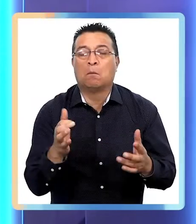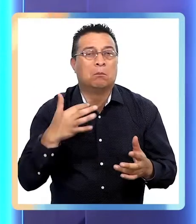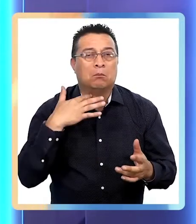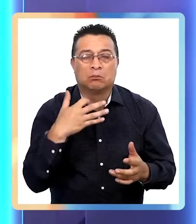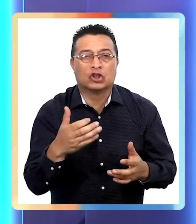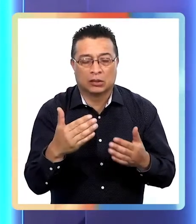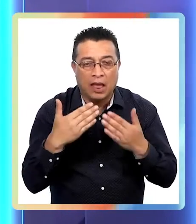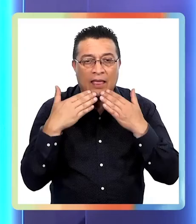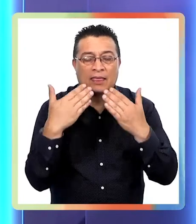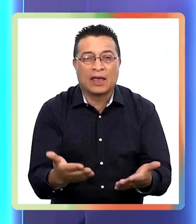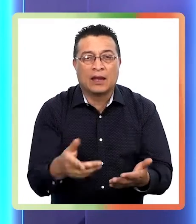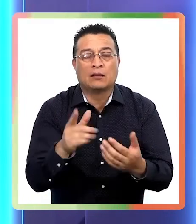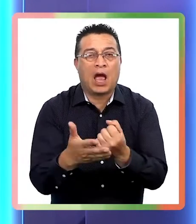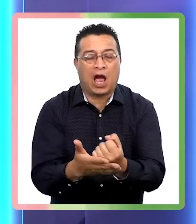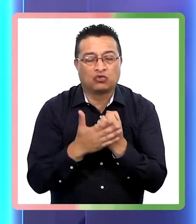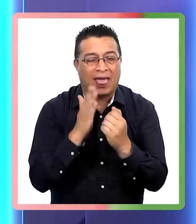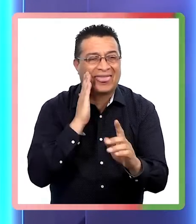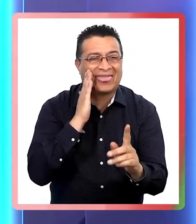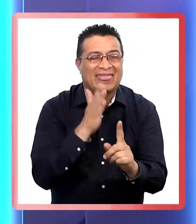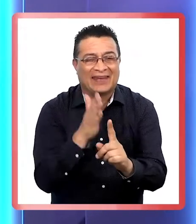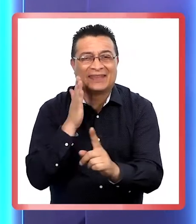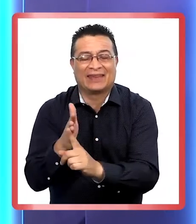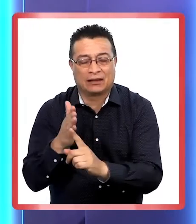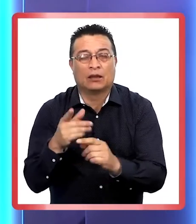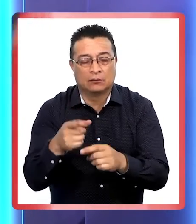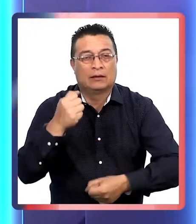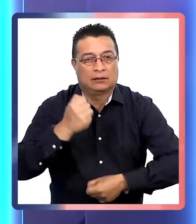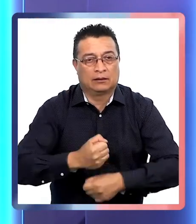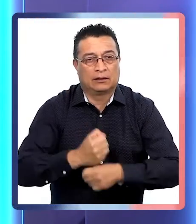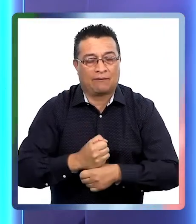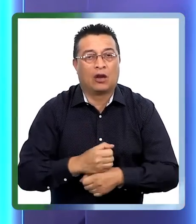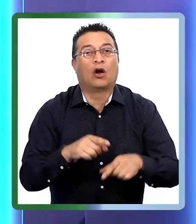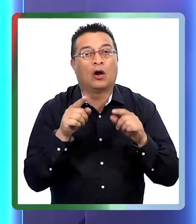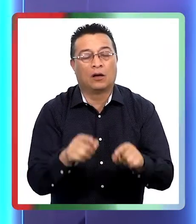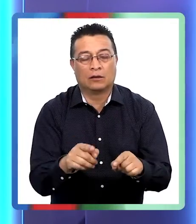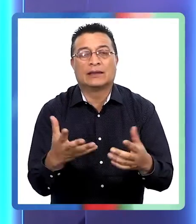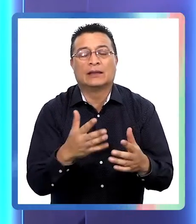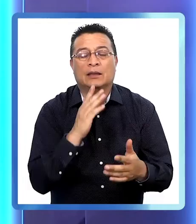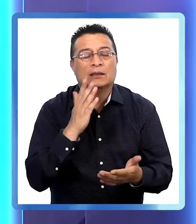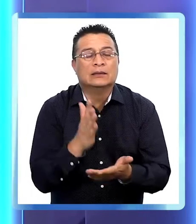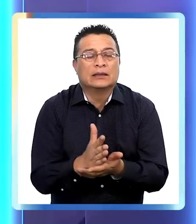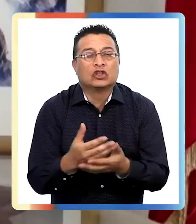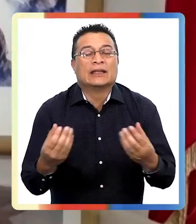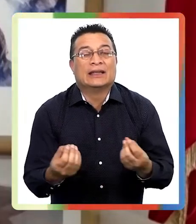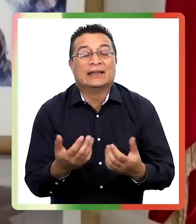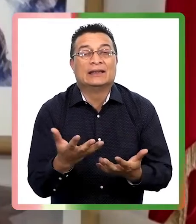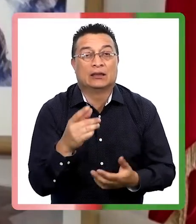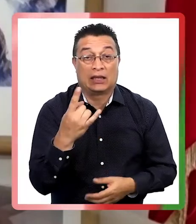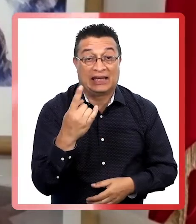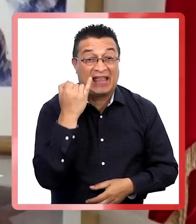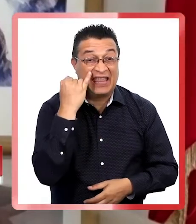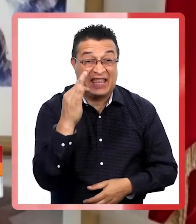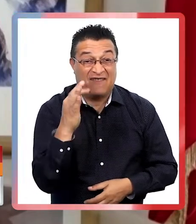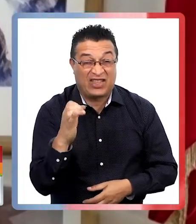decide entre entregar una ayuda directa hacia enfocarlo al empleo. ¿Qué gatilla esa decisión? Un